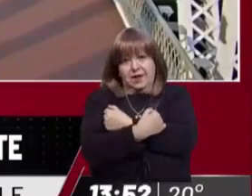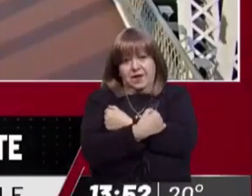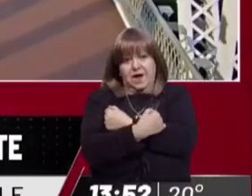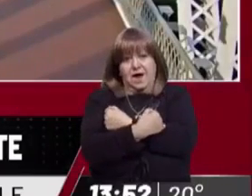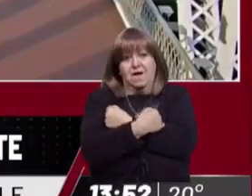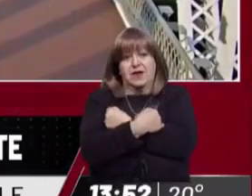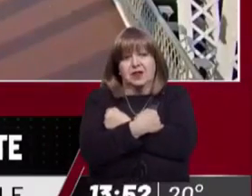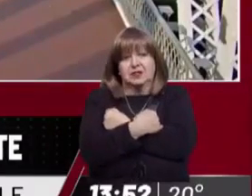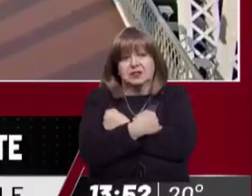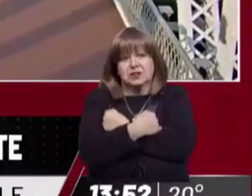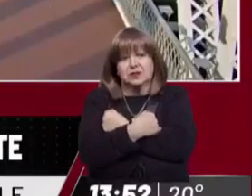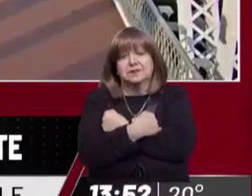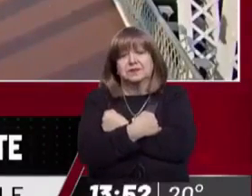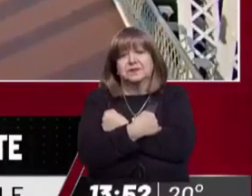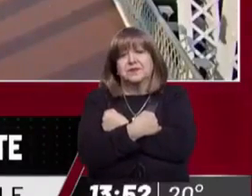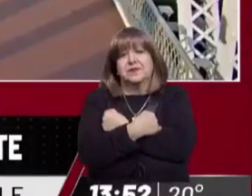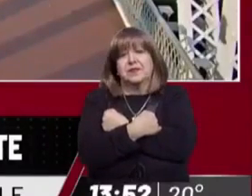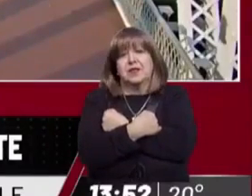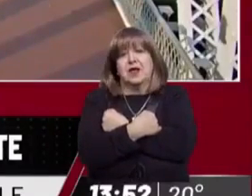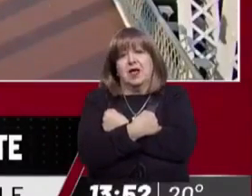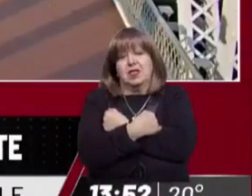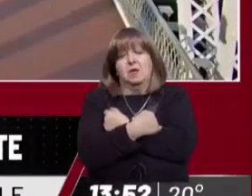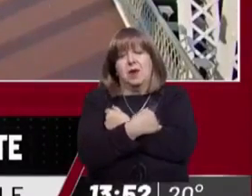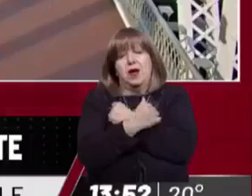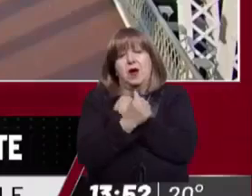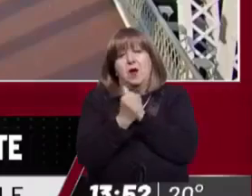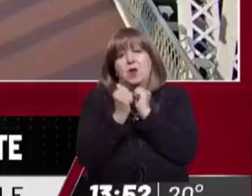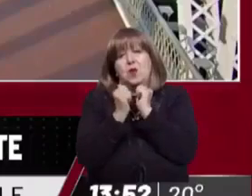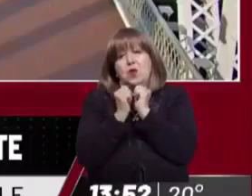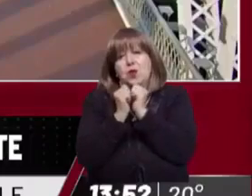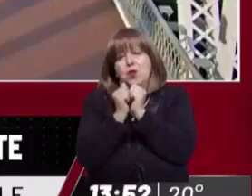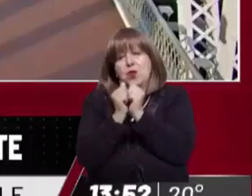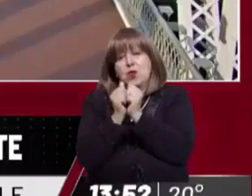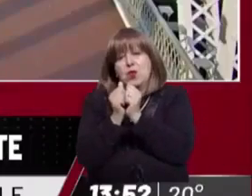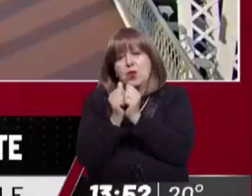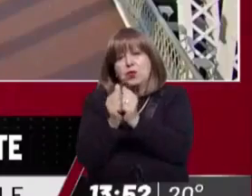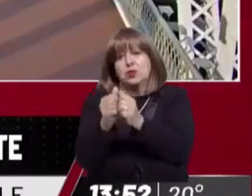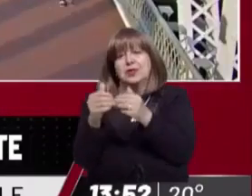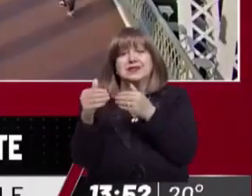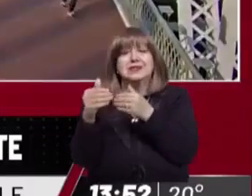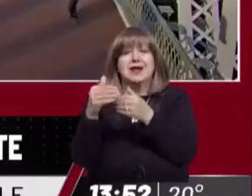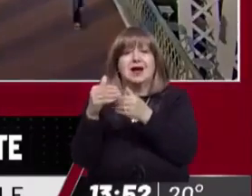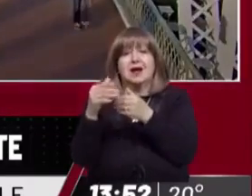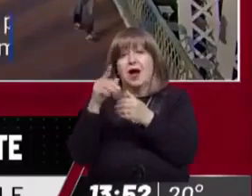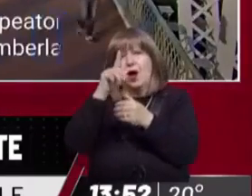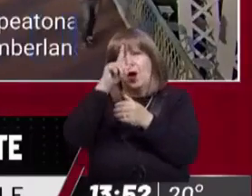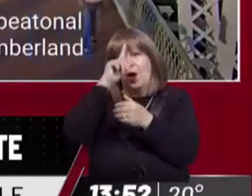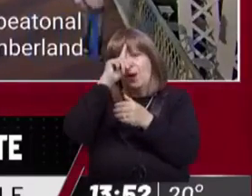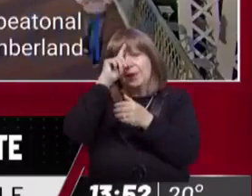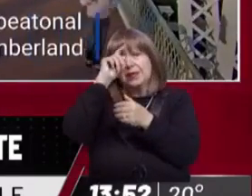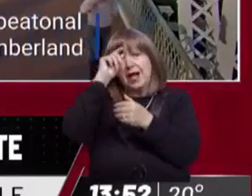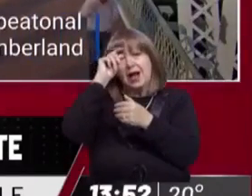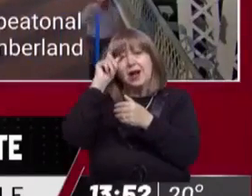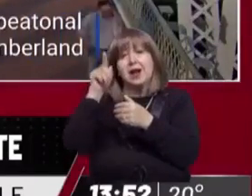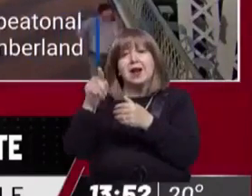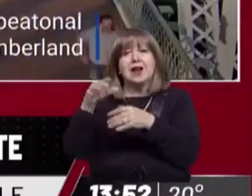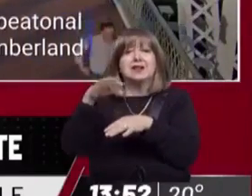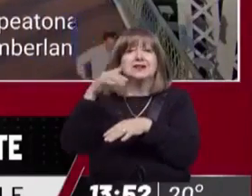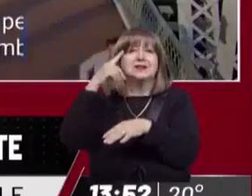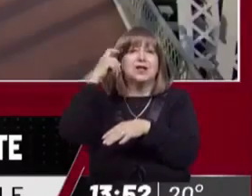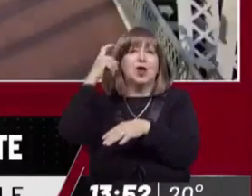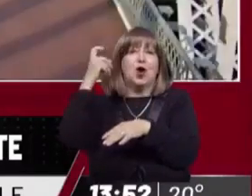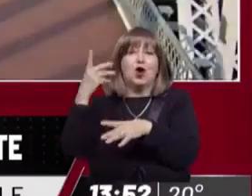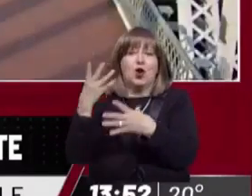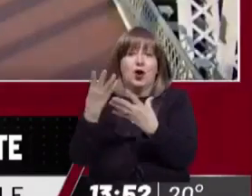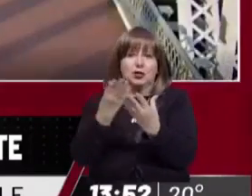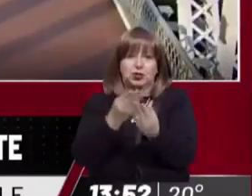abrazó y bueno la llevó a un centro asistencial cercano para que estuviese en manos de psicólogos